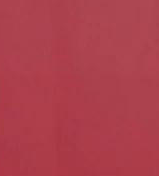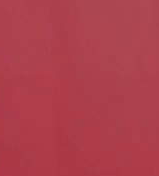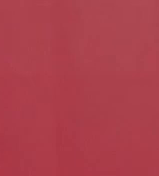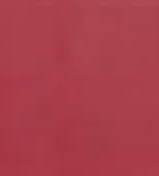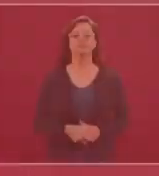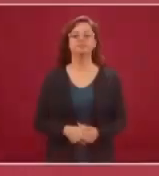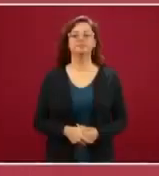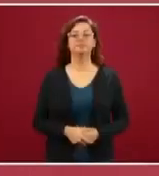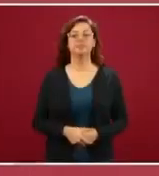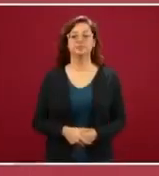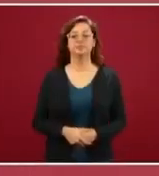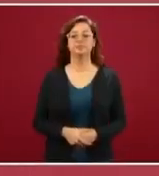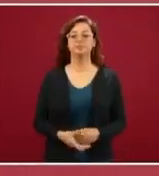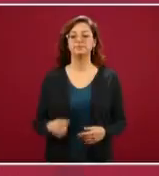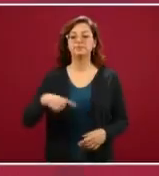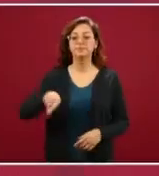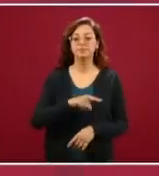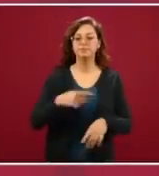en el tiempo